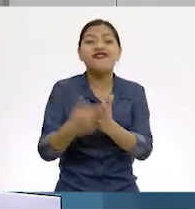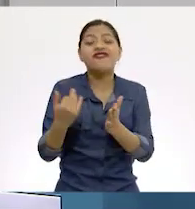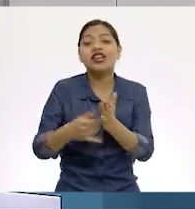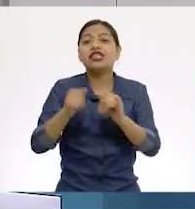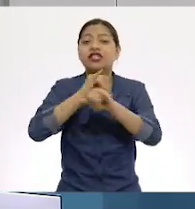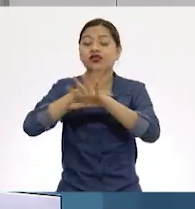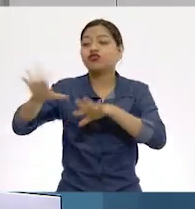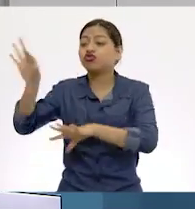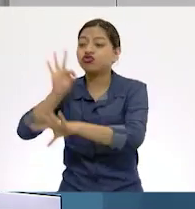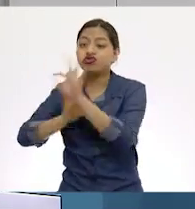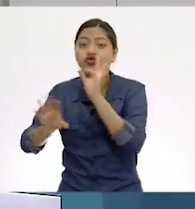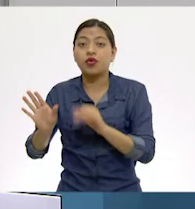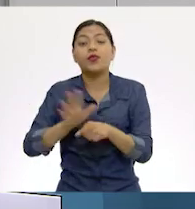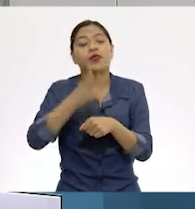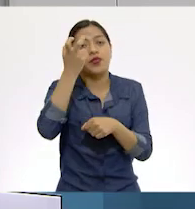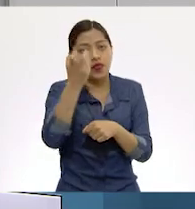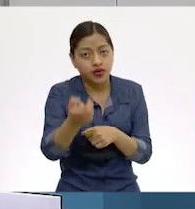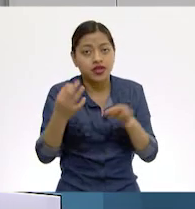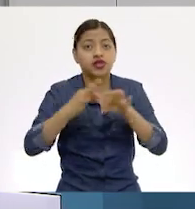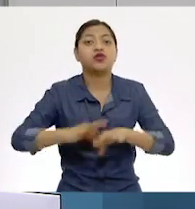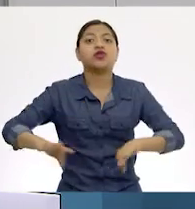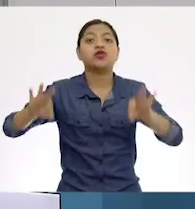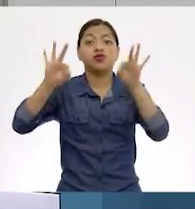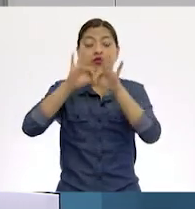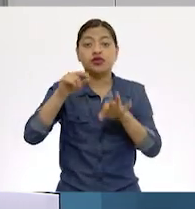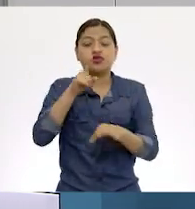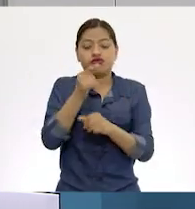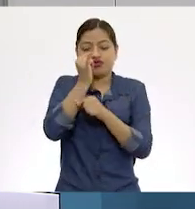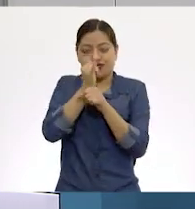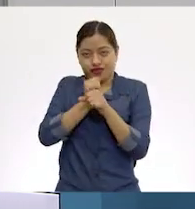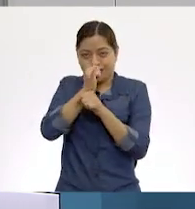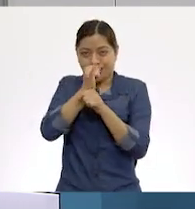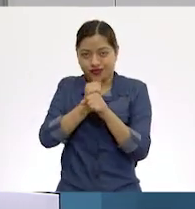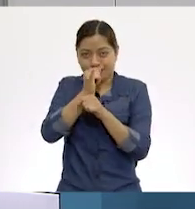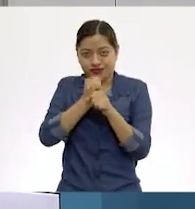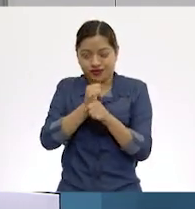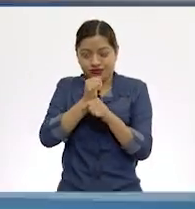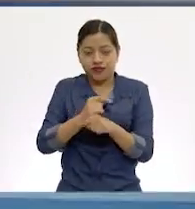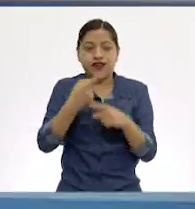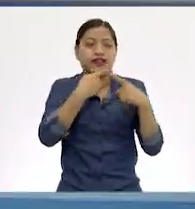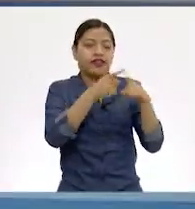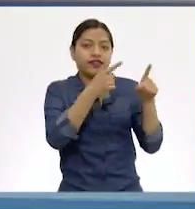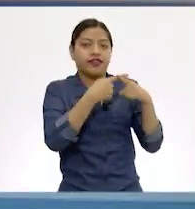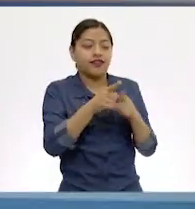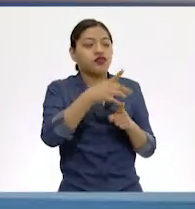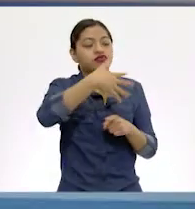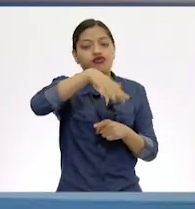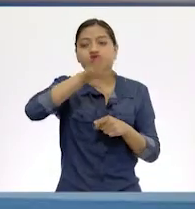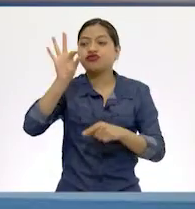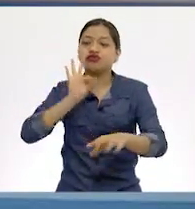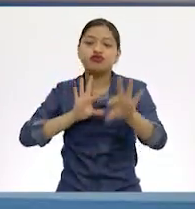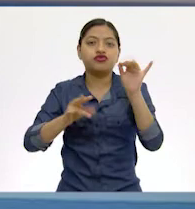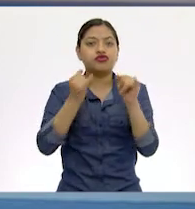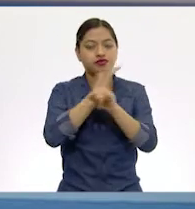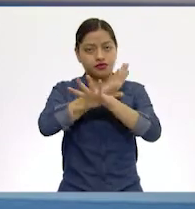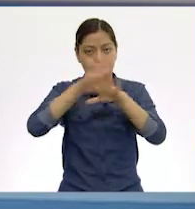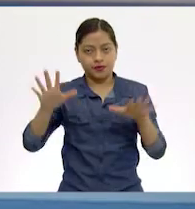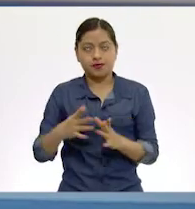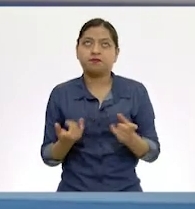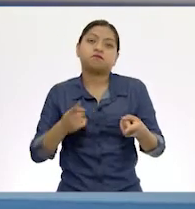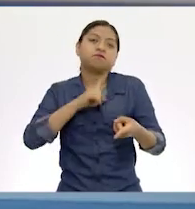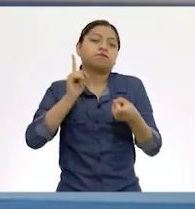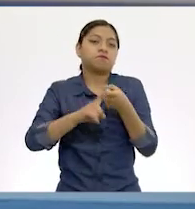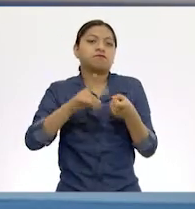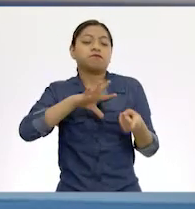información. Por eso es importante recurrir a la investigación en distintas fuentes. ¡Sí, es verdad, maestro! Por